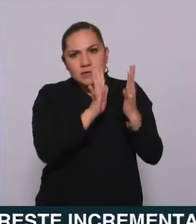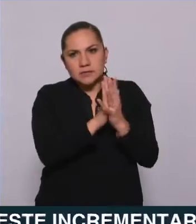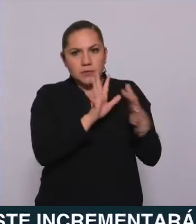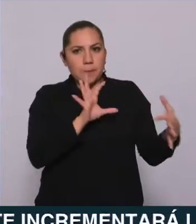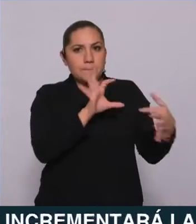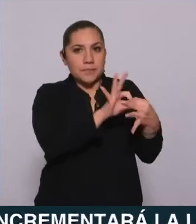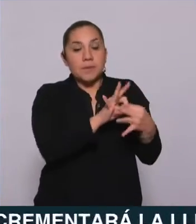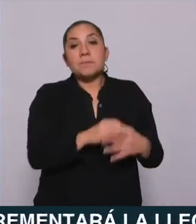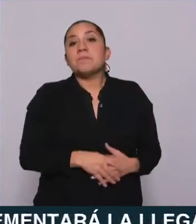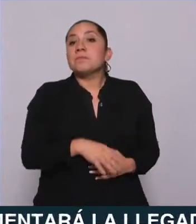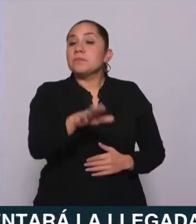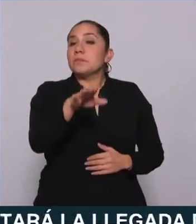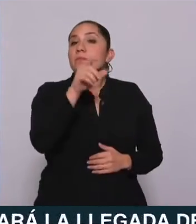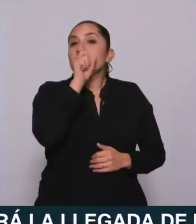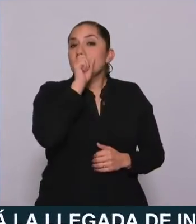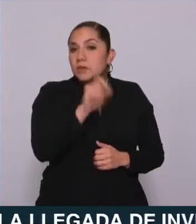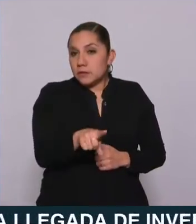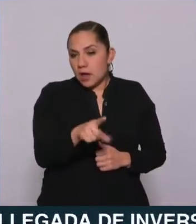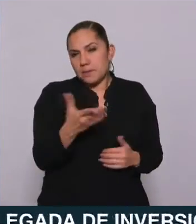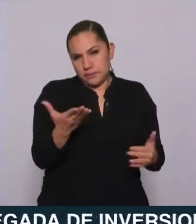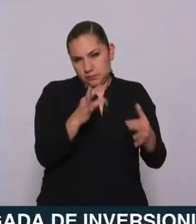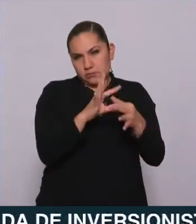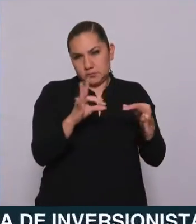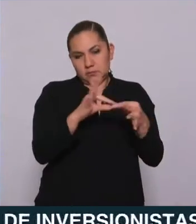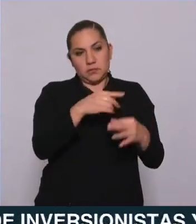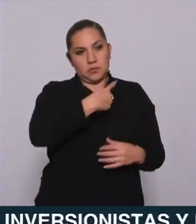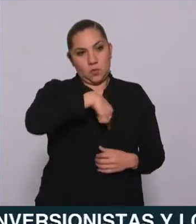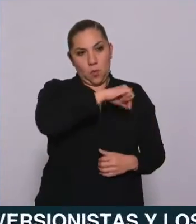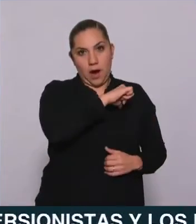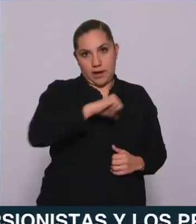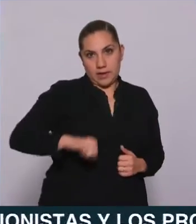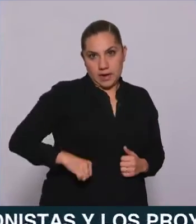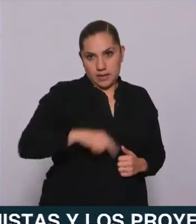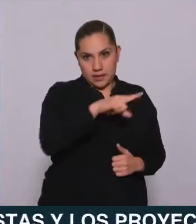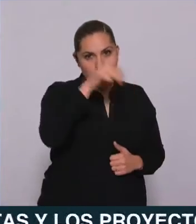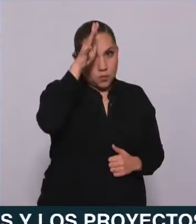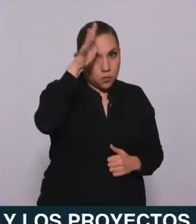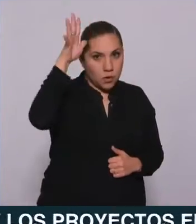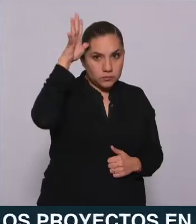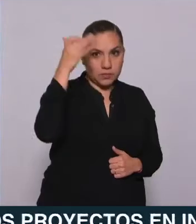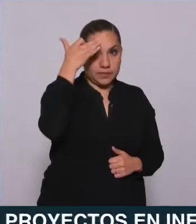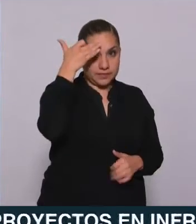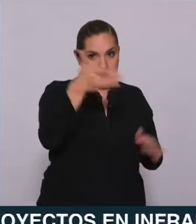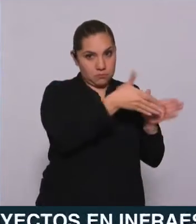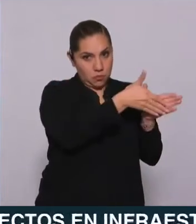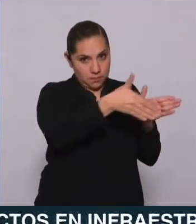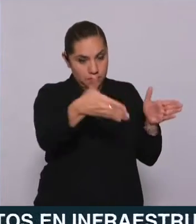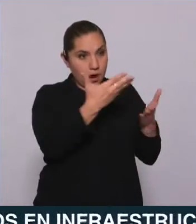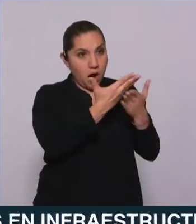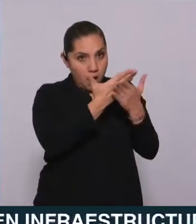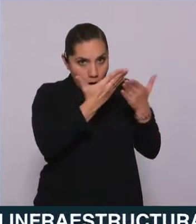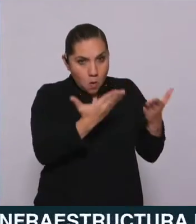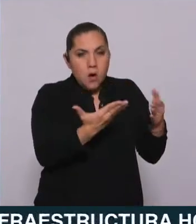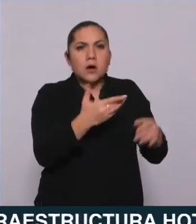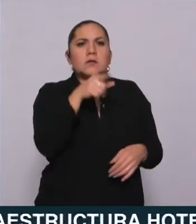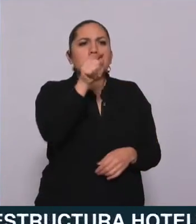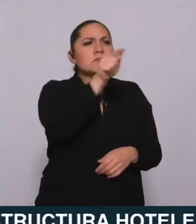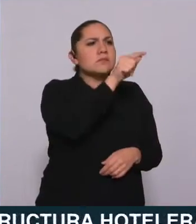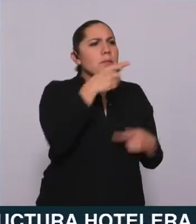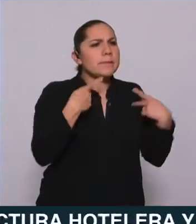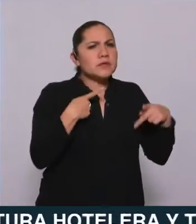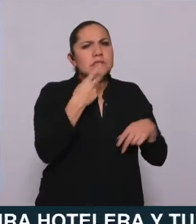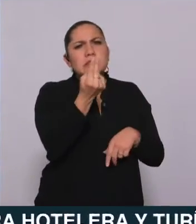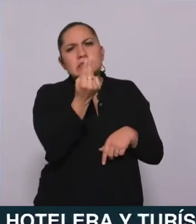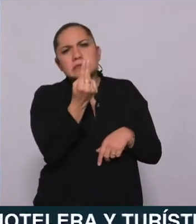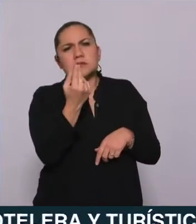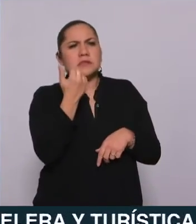adicional, nosotros en la Alcaldía Cuauhtémoc, ya solo en este periodo recibimos alrededor de 2,000 proyectos de presupuesto participativo. Es